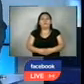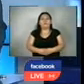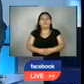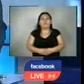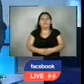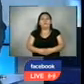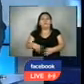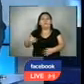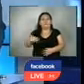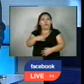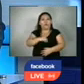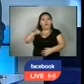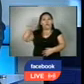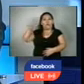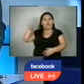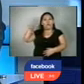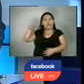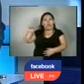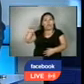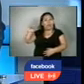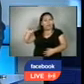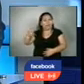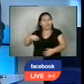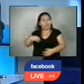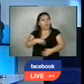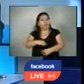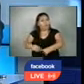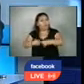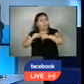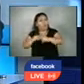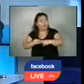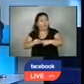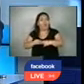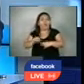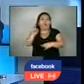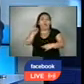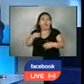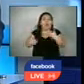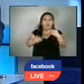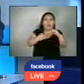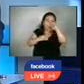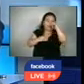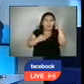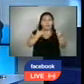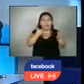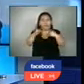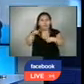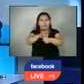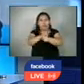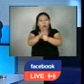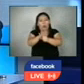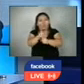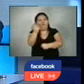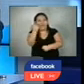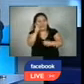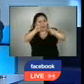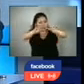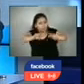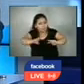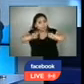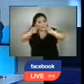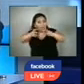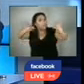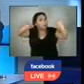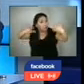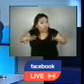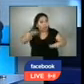El doctor José Ernesto Navarro, médico infectólogo, se refirió al COVID-19 en el país. Aseguró que aún no hay estudios que confirmen que la